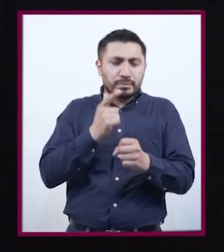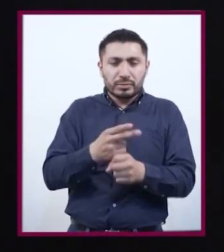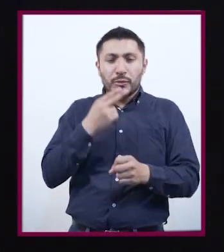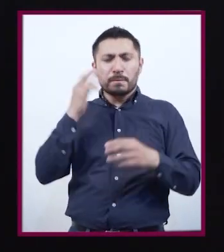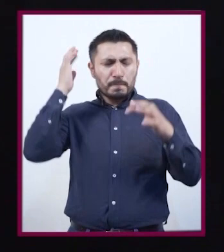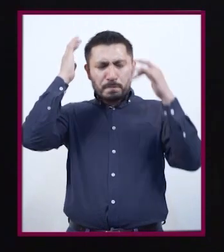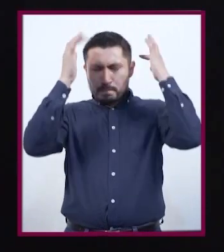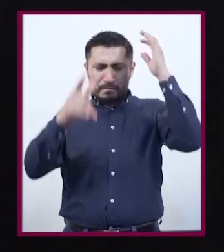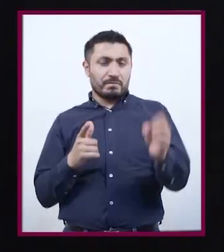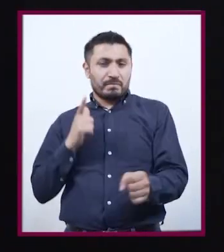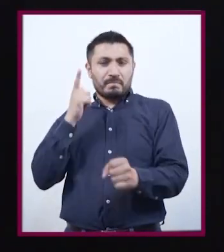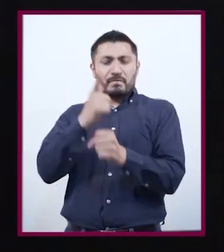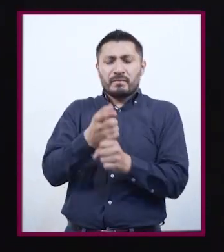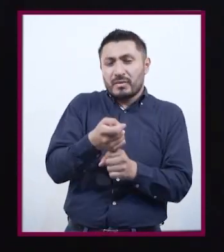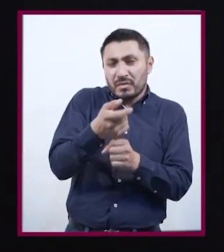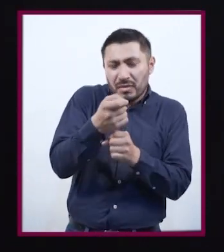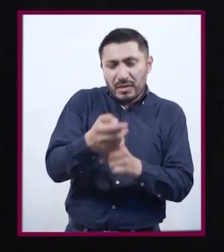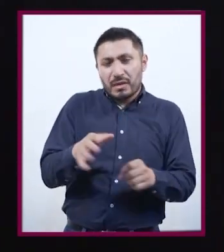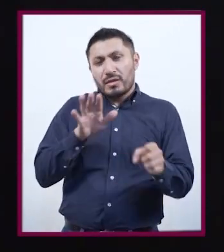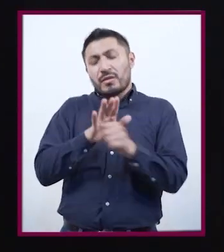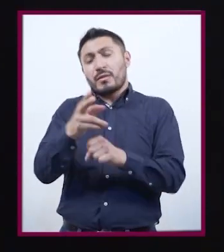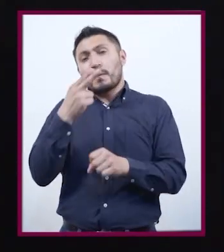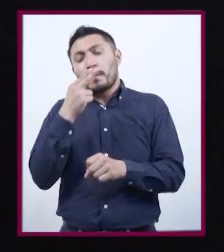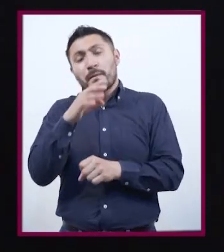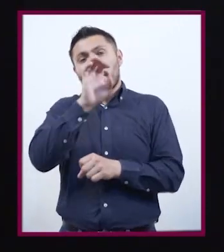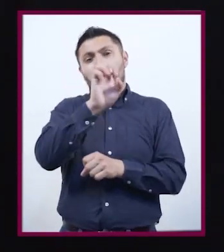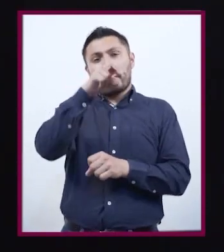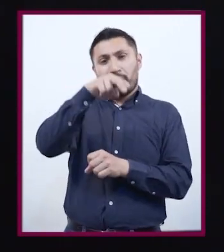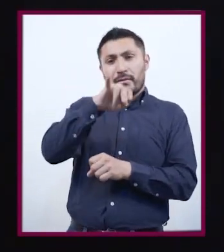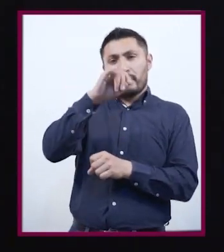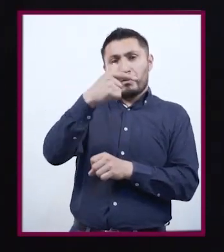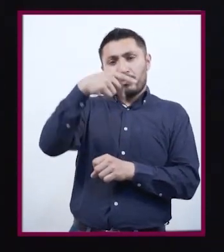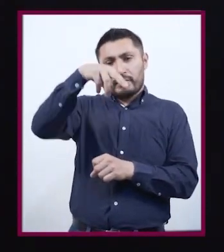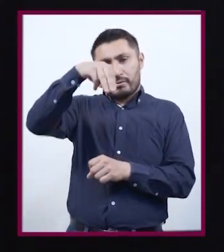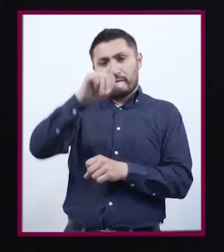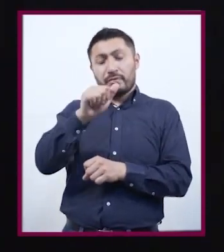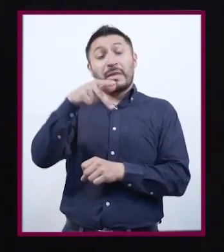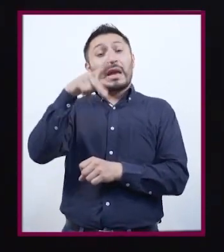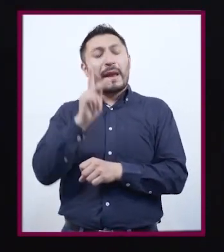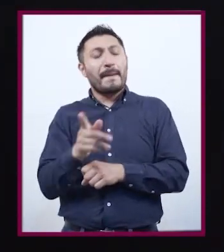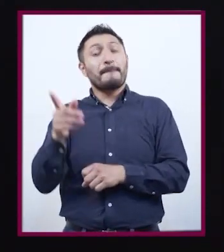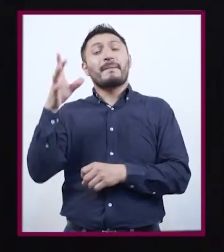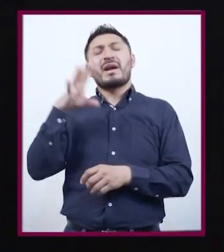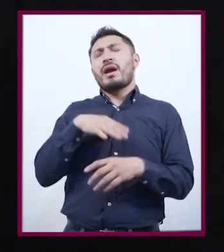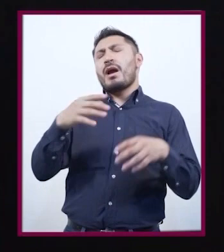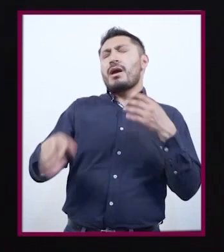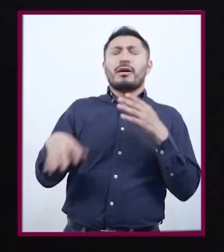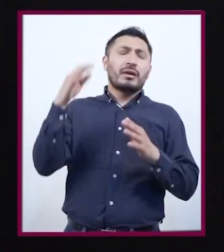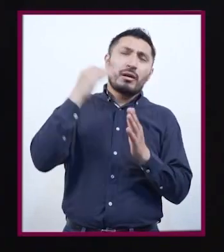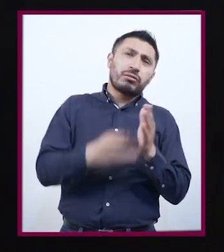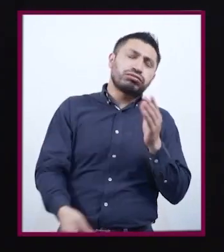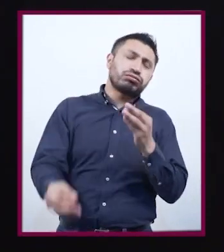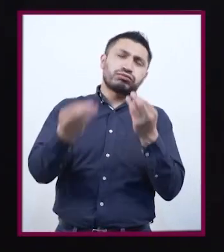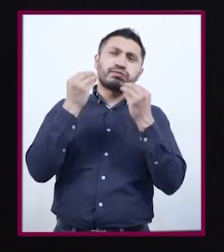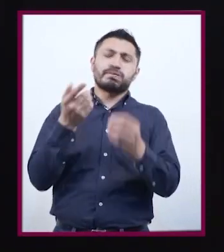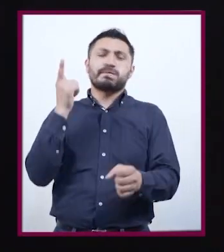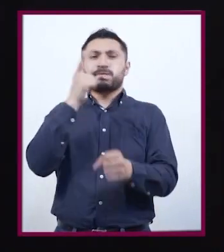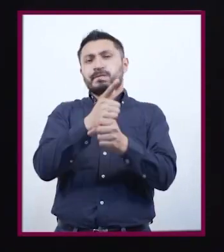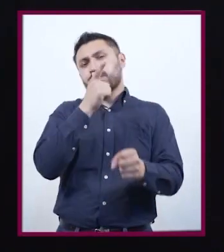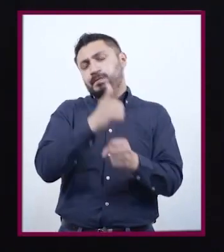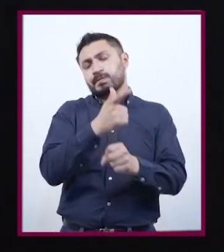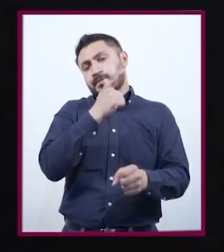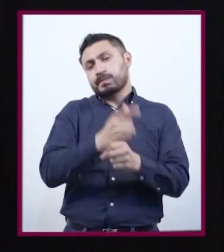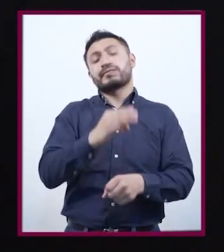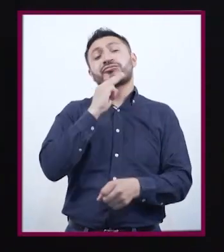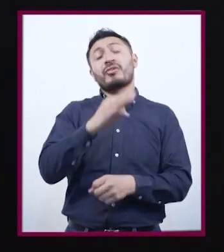de ecuaciones y cálculos consiguieron detectar una pequeña parte del funcionamiento de Enigma. Sin embargo, estaban aún lejos